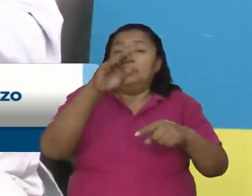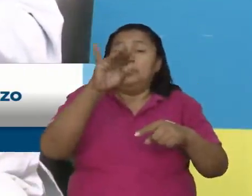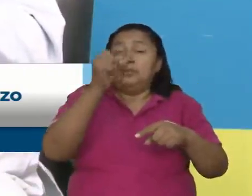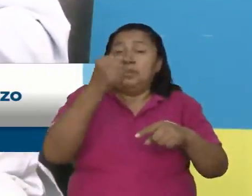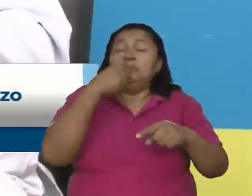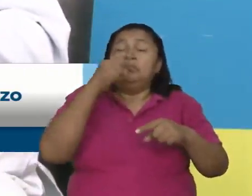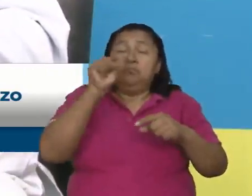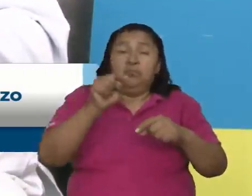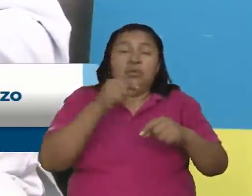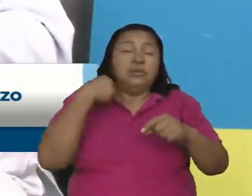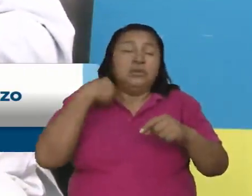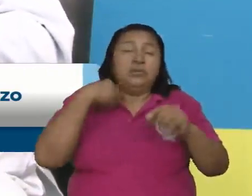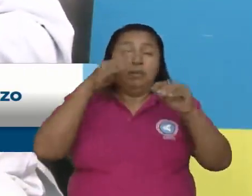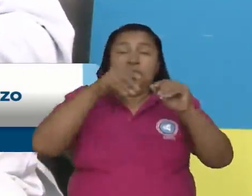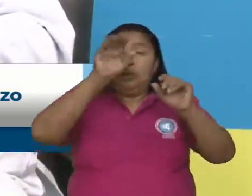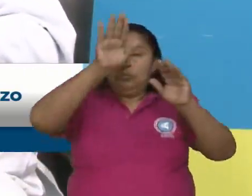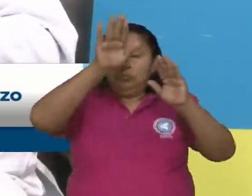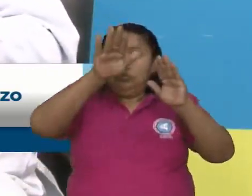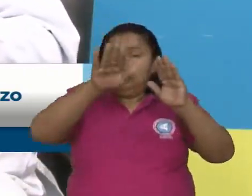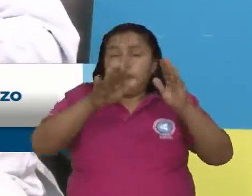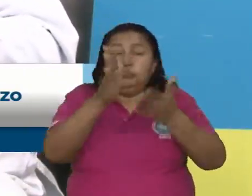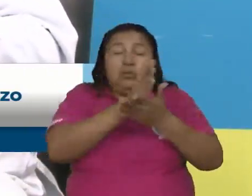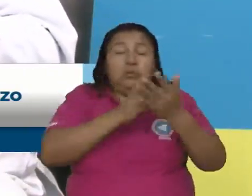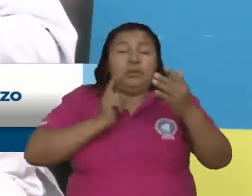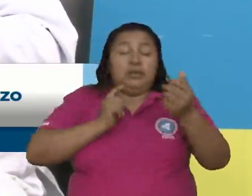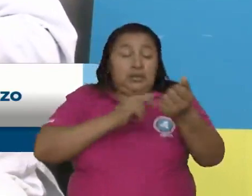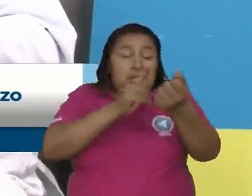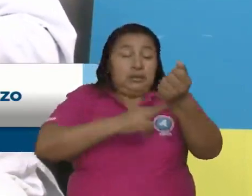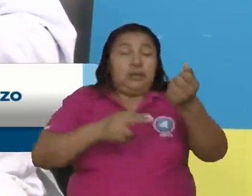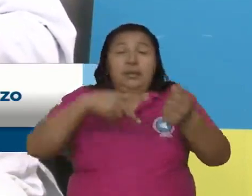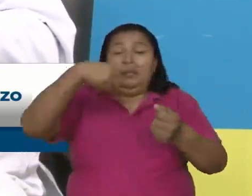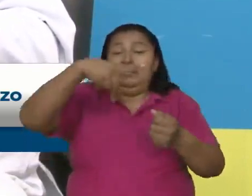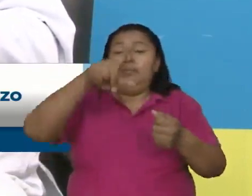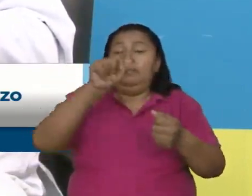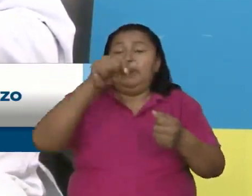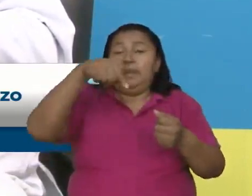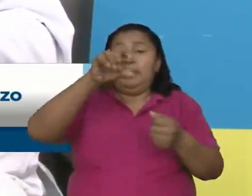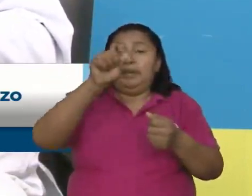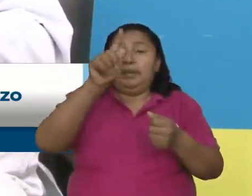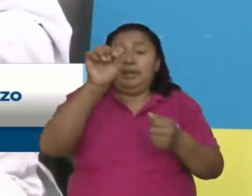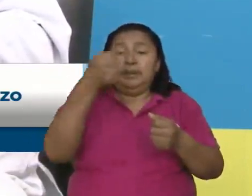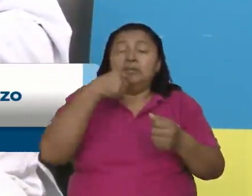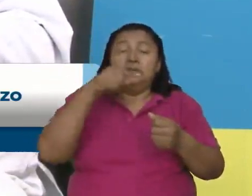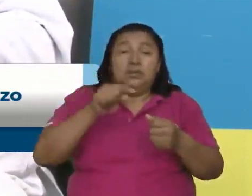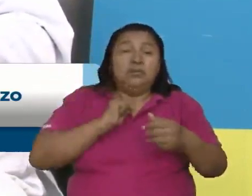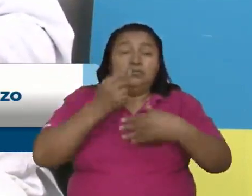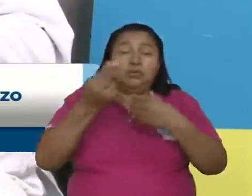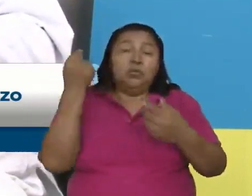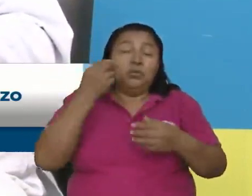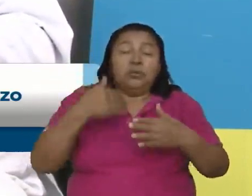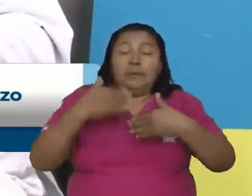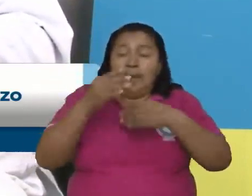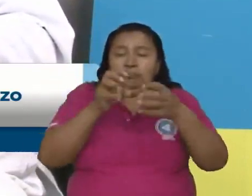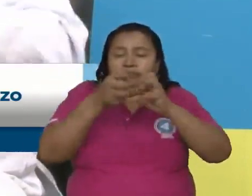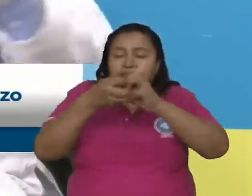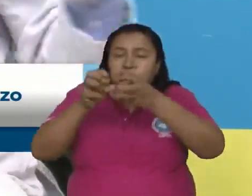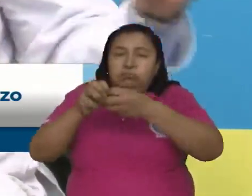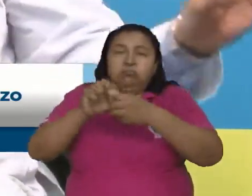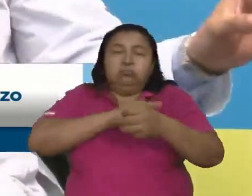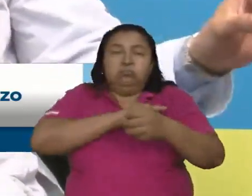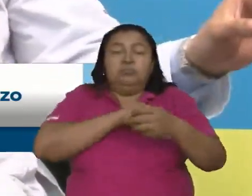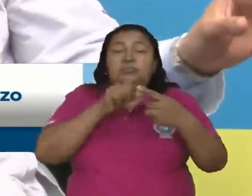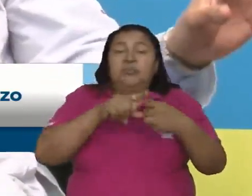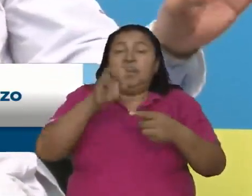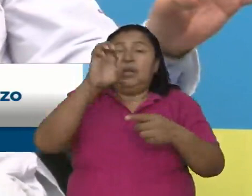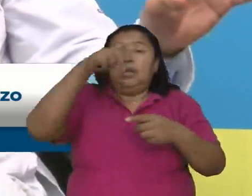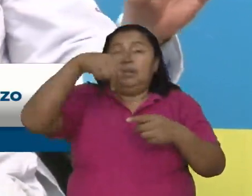preeclampsia disminuye unas células que tenemos en la sangre que se llaman plaquetas. Esas plaquetas sirven para formar coágulos. Las